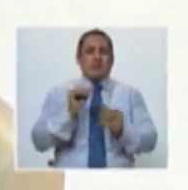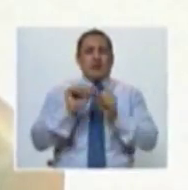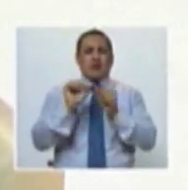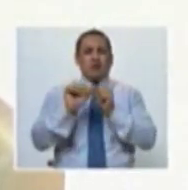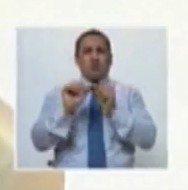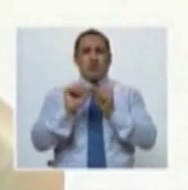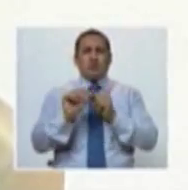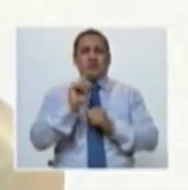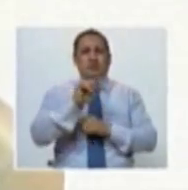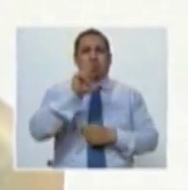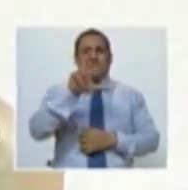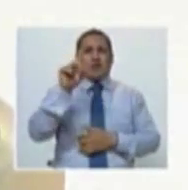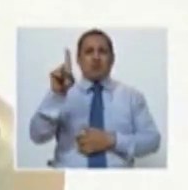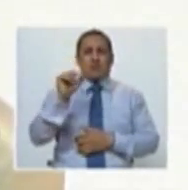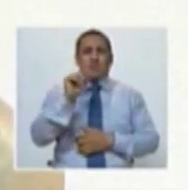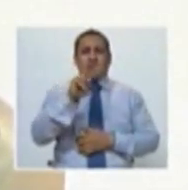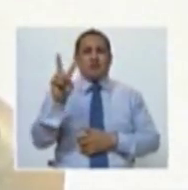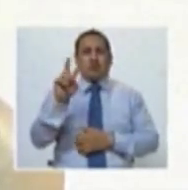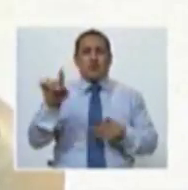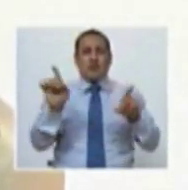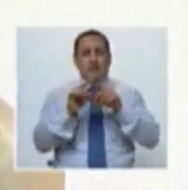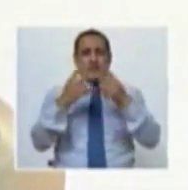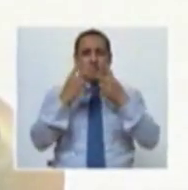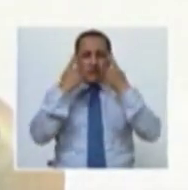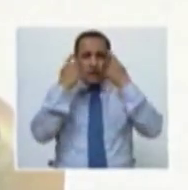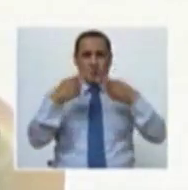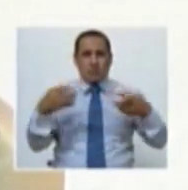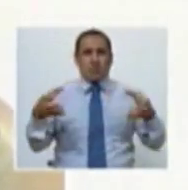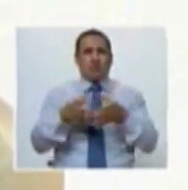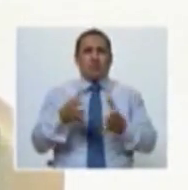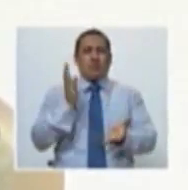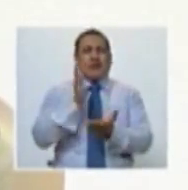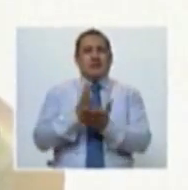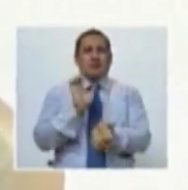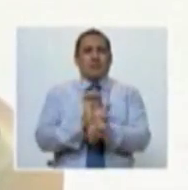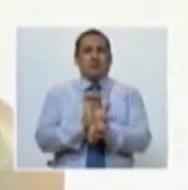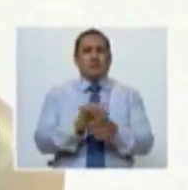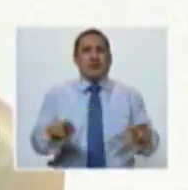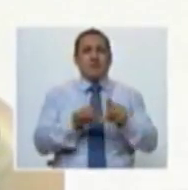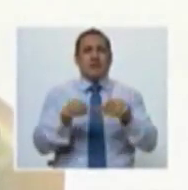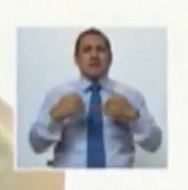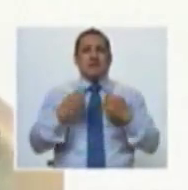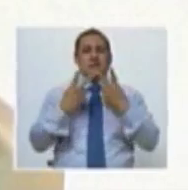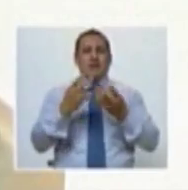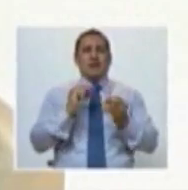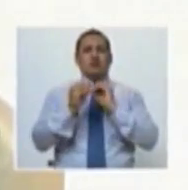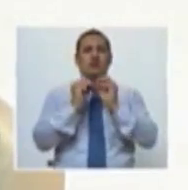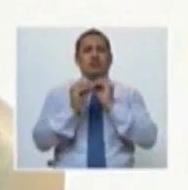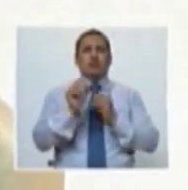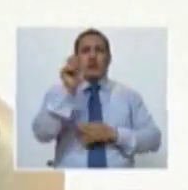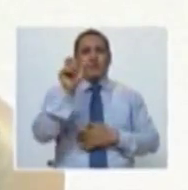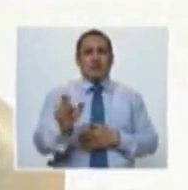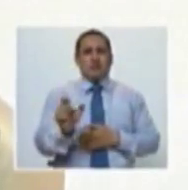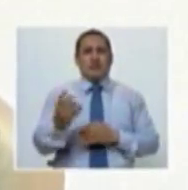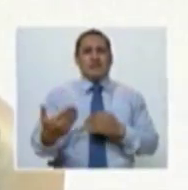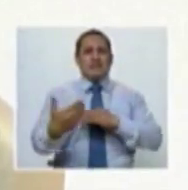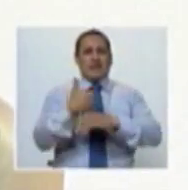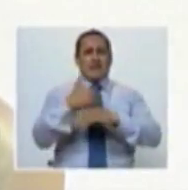artículo 131, inciso 22, que establece que el régimen penitenciario tiene como objeto la resocialización de la persona